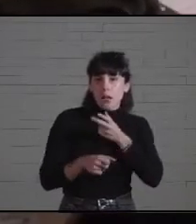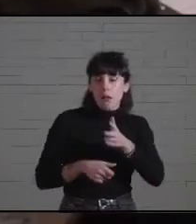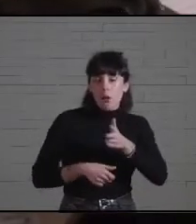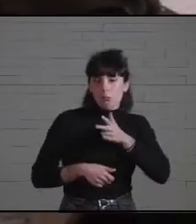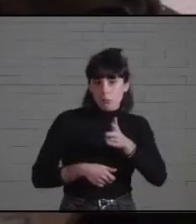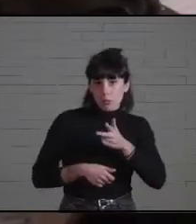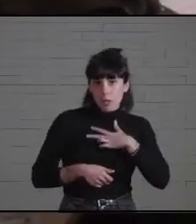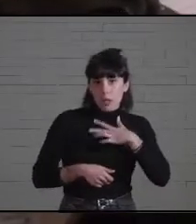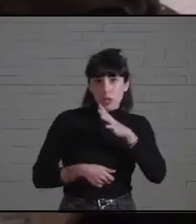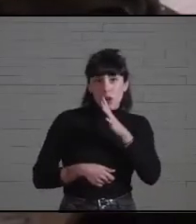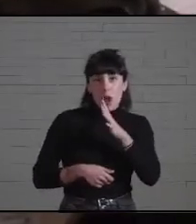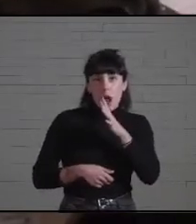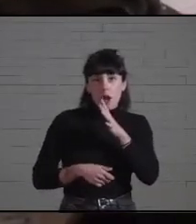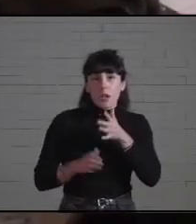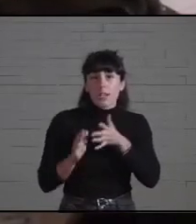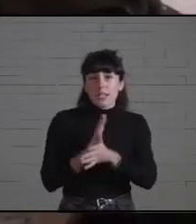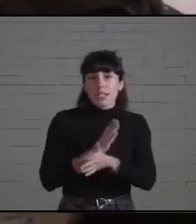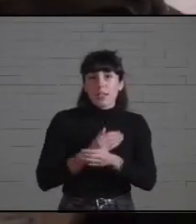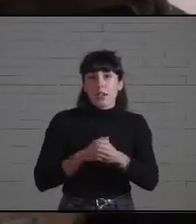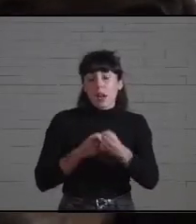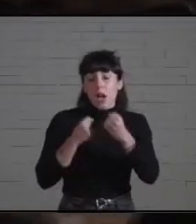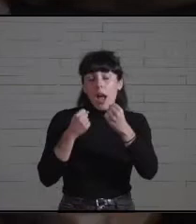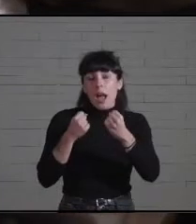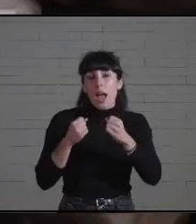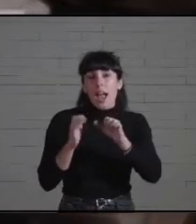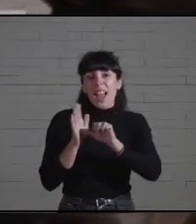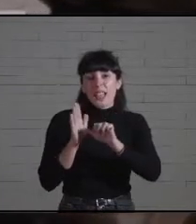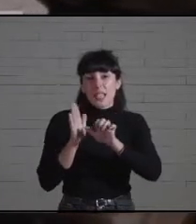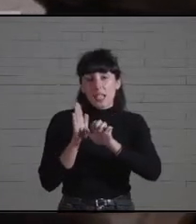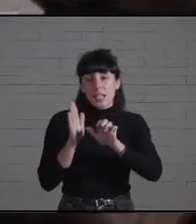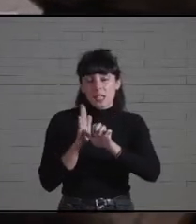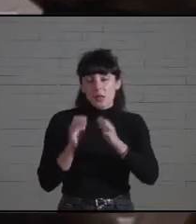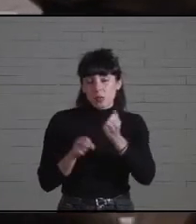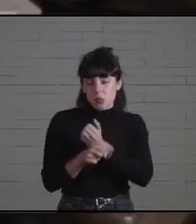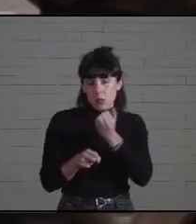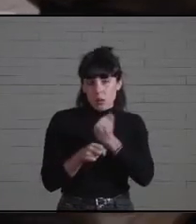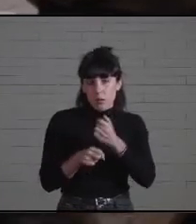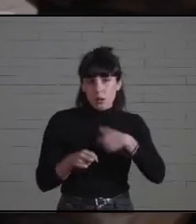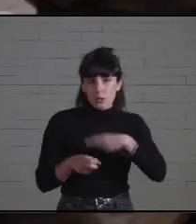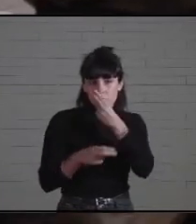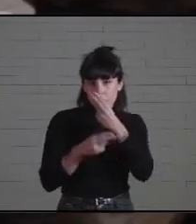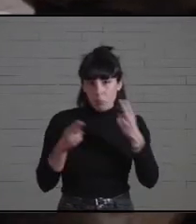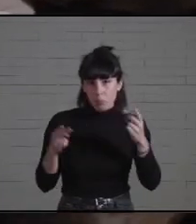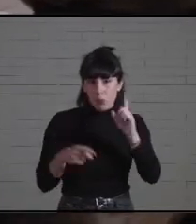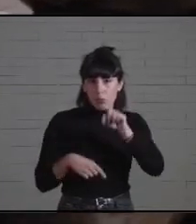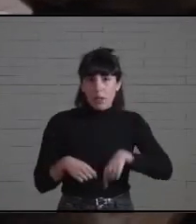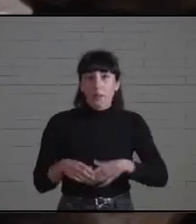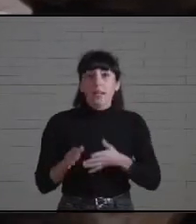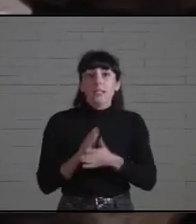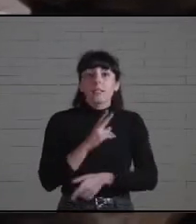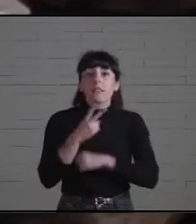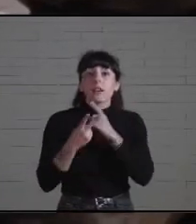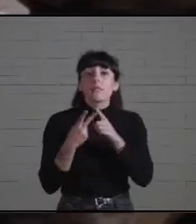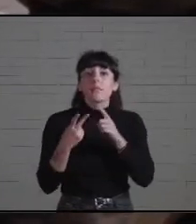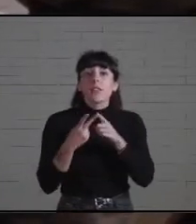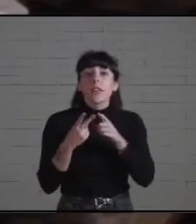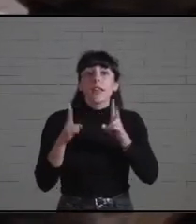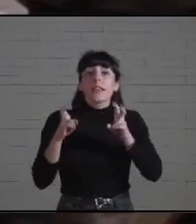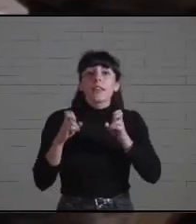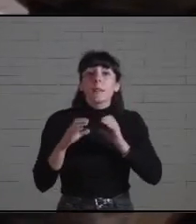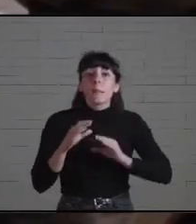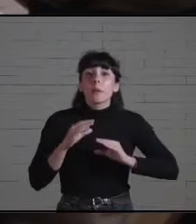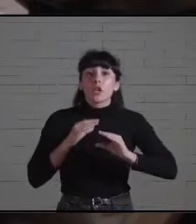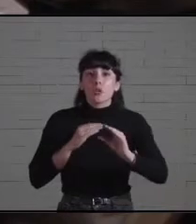Trabajadores que hay que hacer y en el de los empleados públicos, y también ampliar el acceso al subsidio